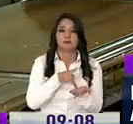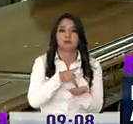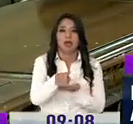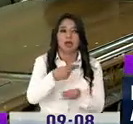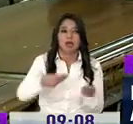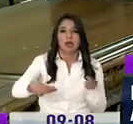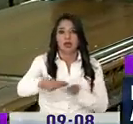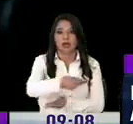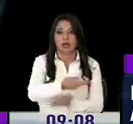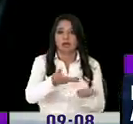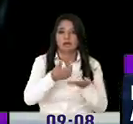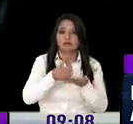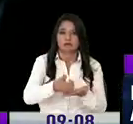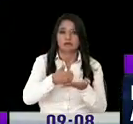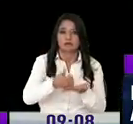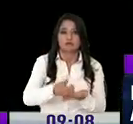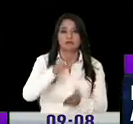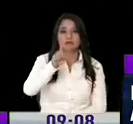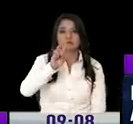por indemnización